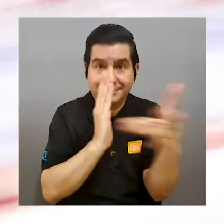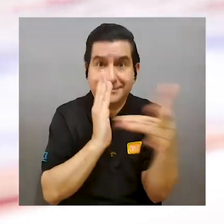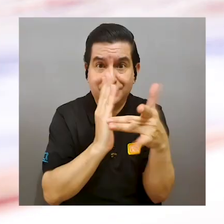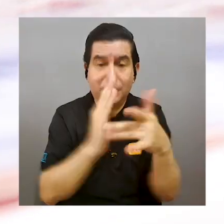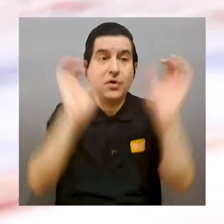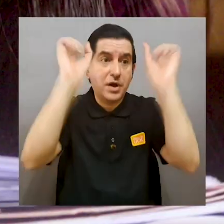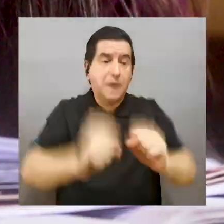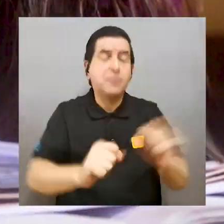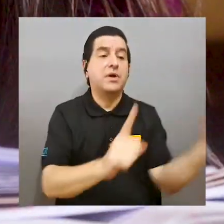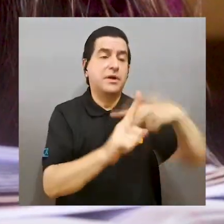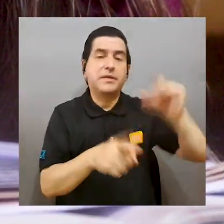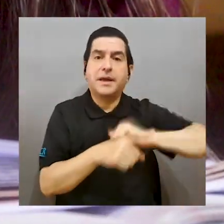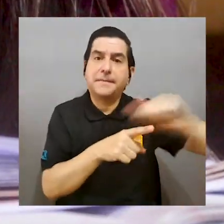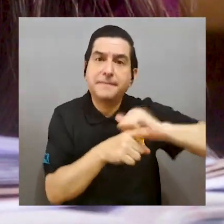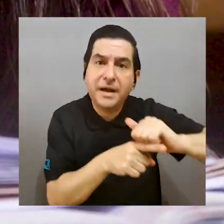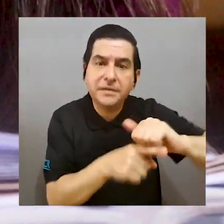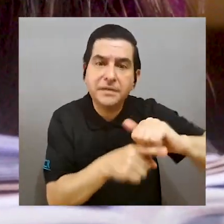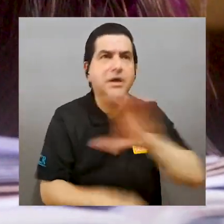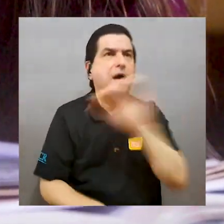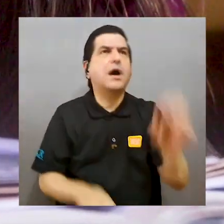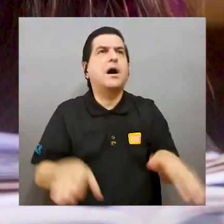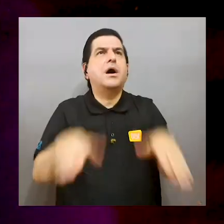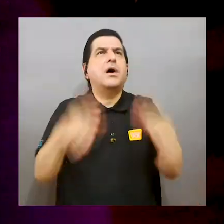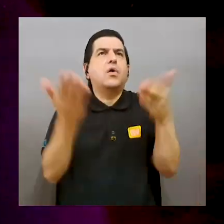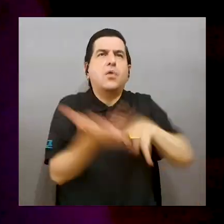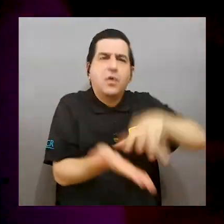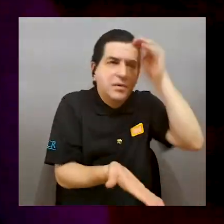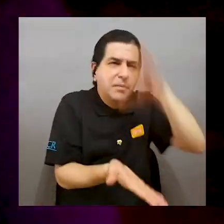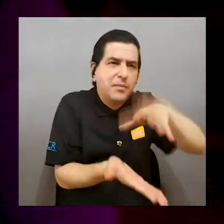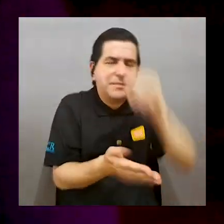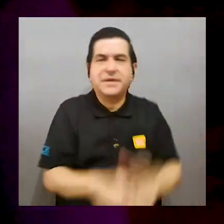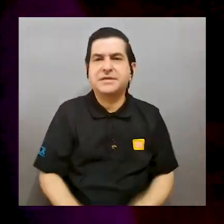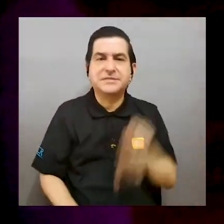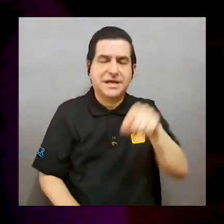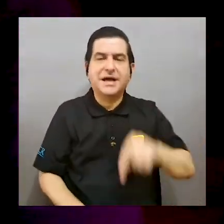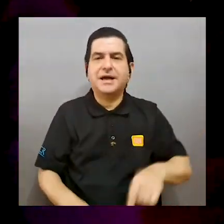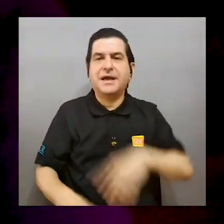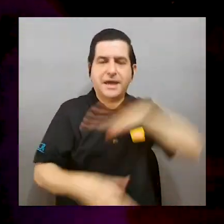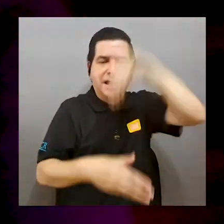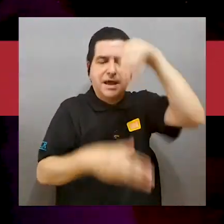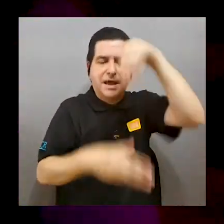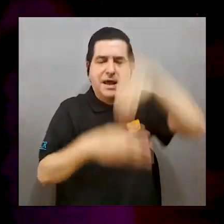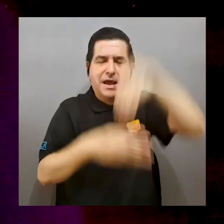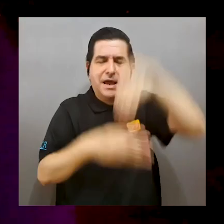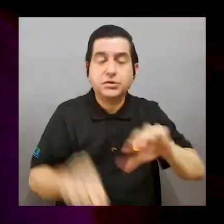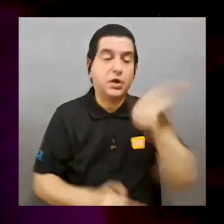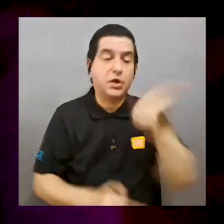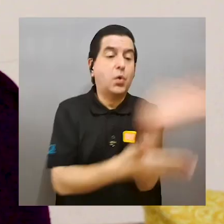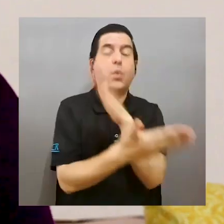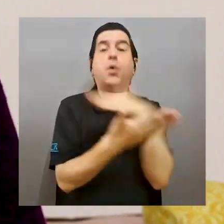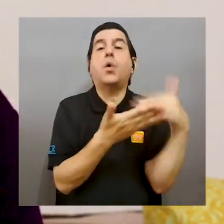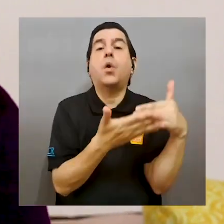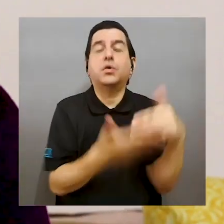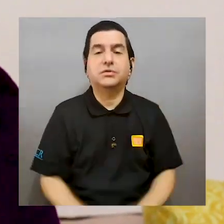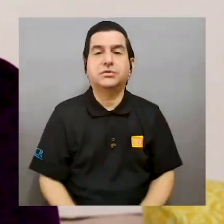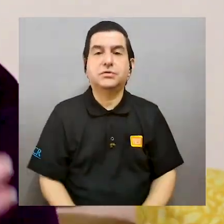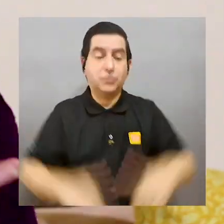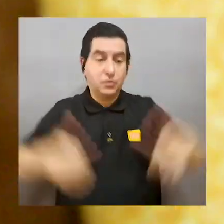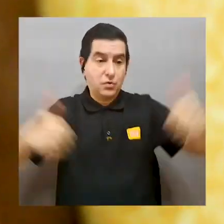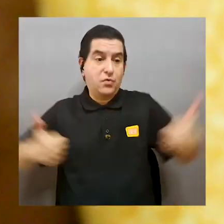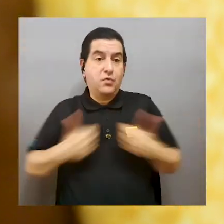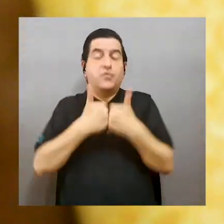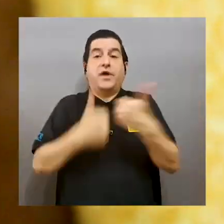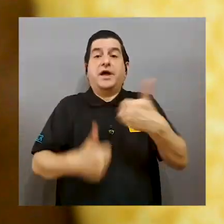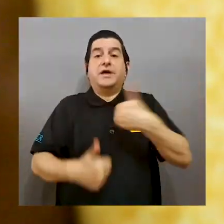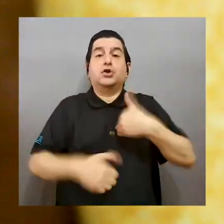tecnologías se lleven a la práctica, a cómo mediar los aprendizajes en este contexto? La otra parte tiene que ver con el